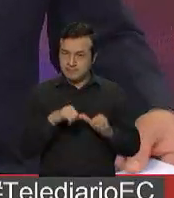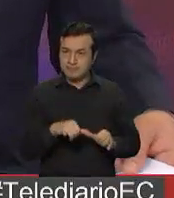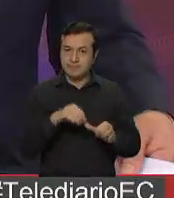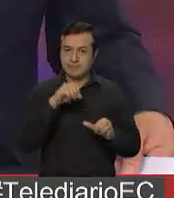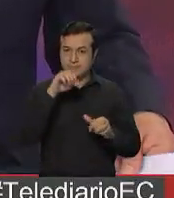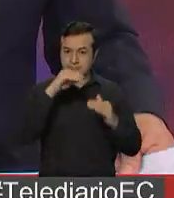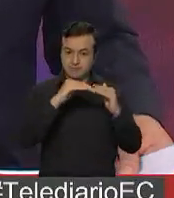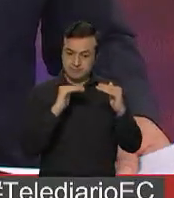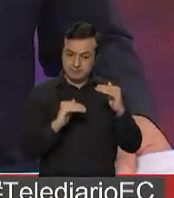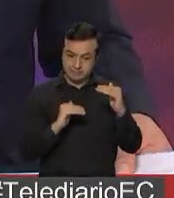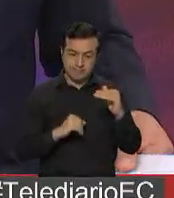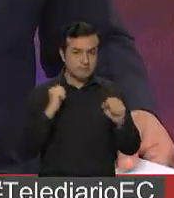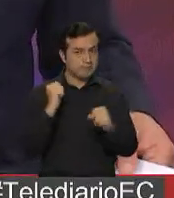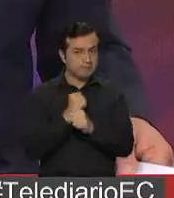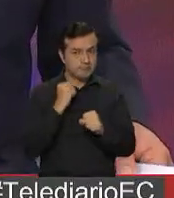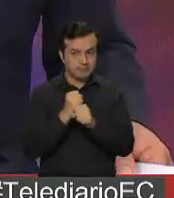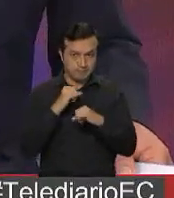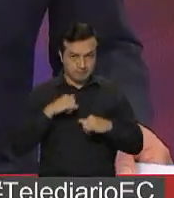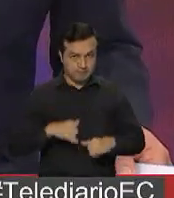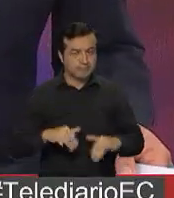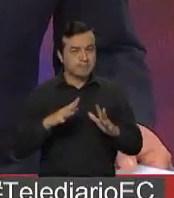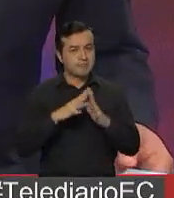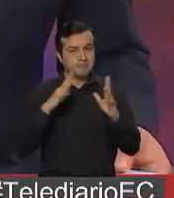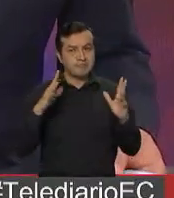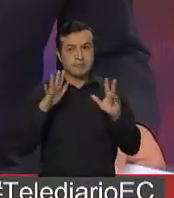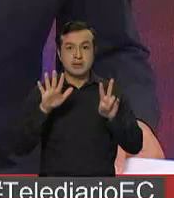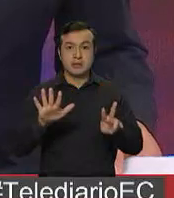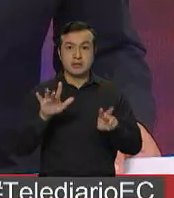el subsuelo continuando con estas labores.